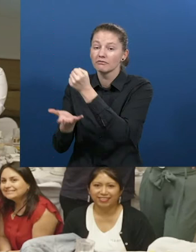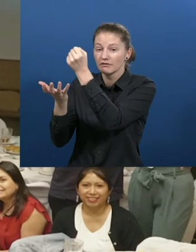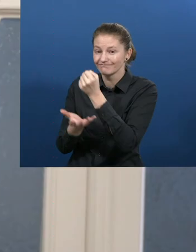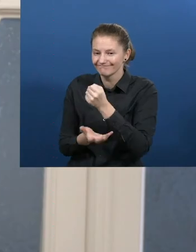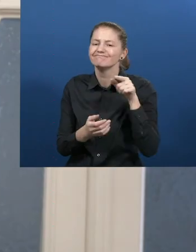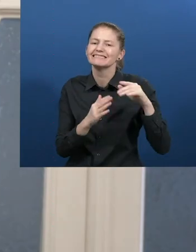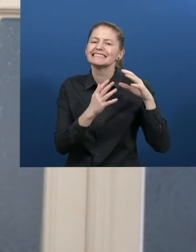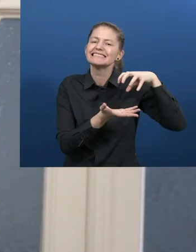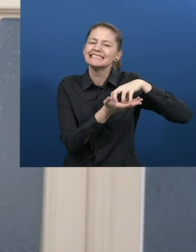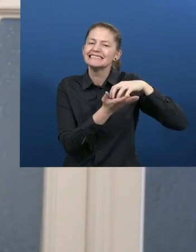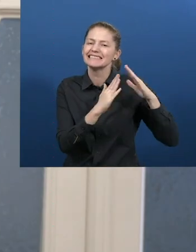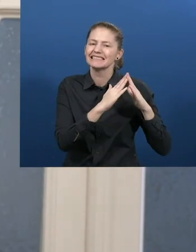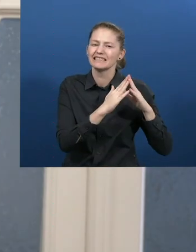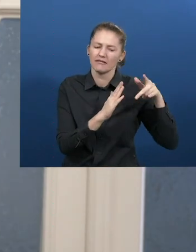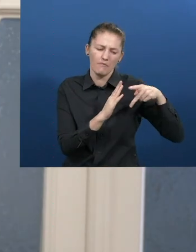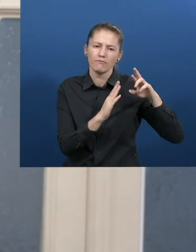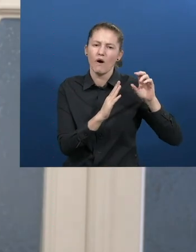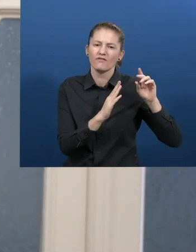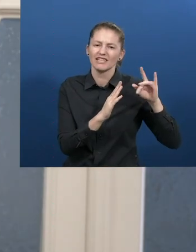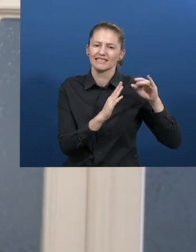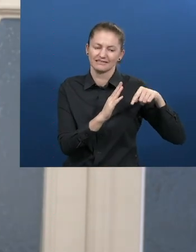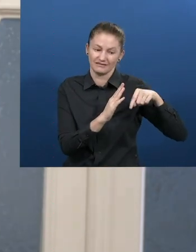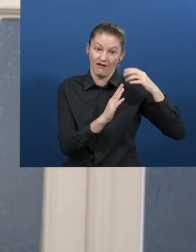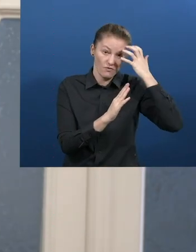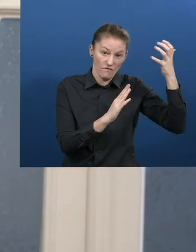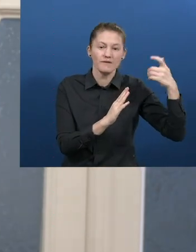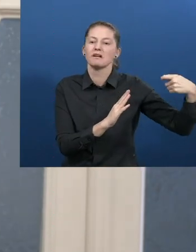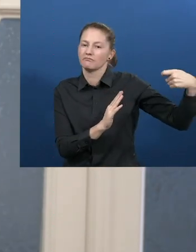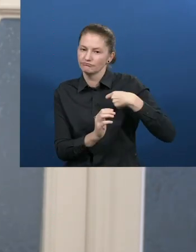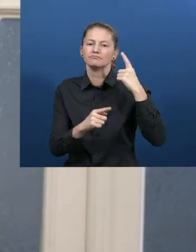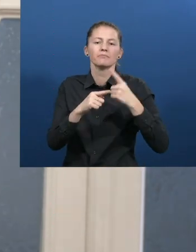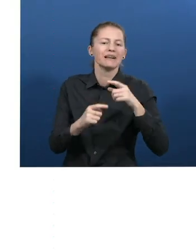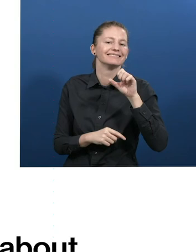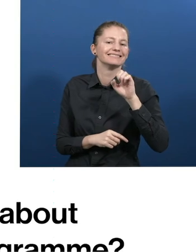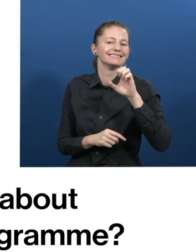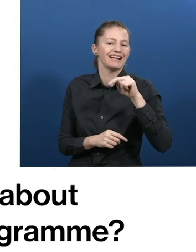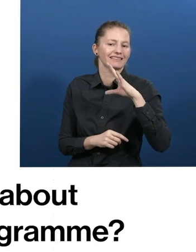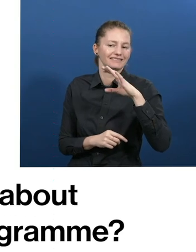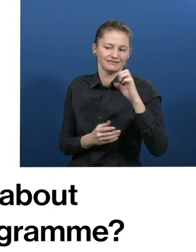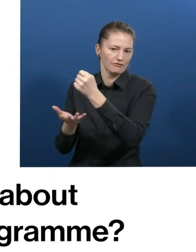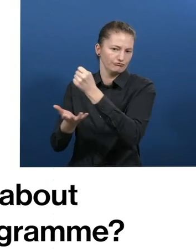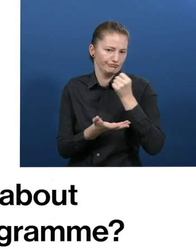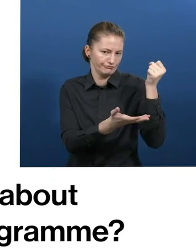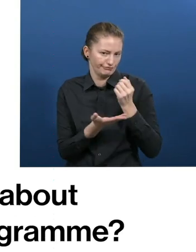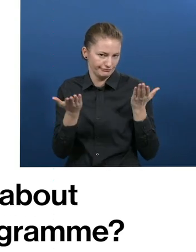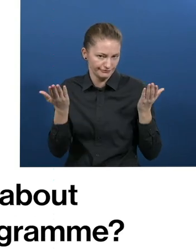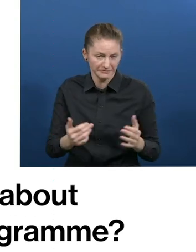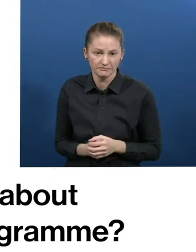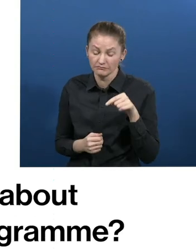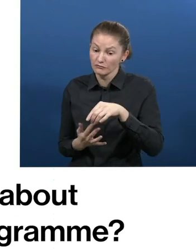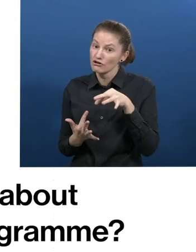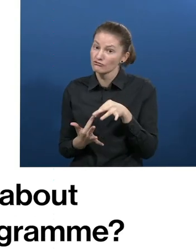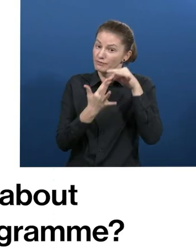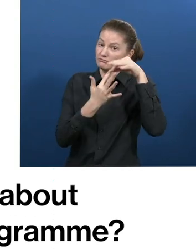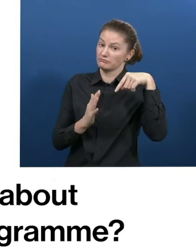del Estado por medio del Servicio Nacional de Capacitación y Empleo, conocido como SENSE. What is unique and innovative about